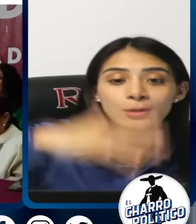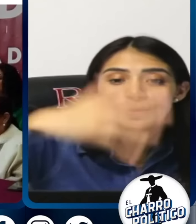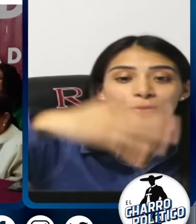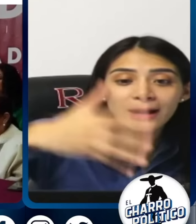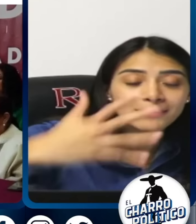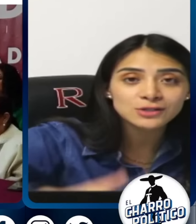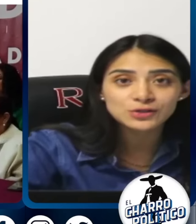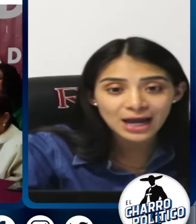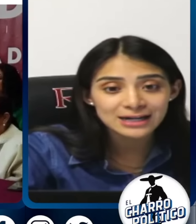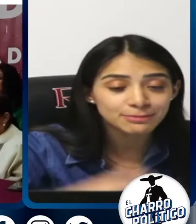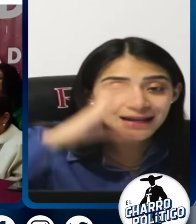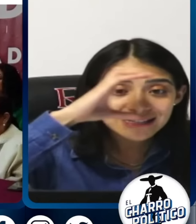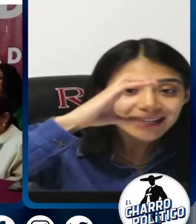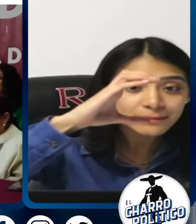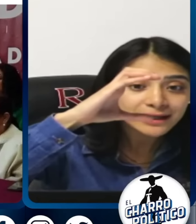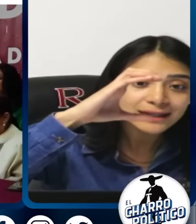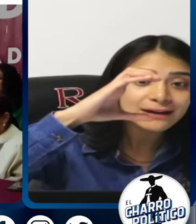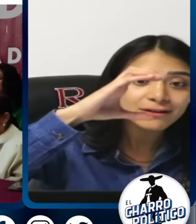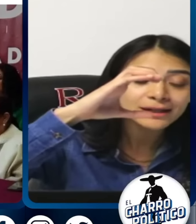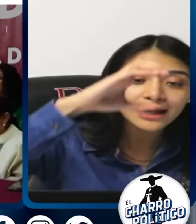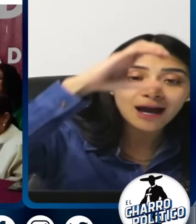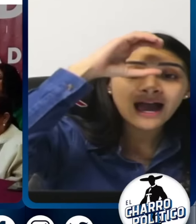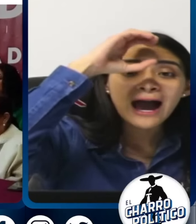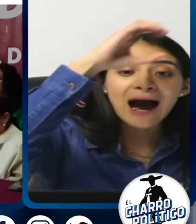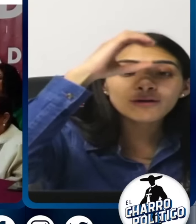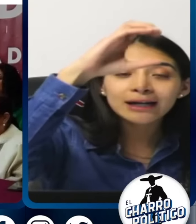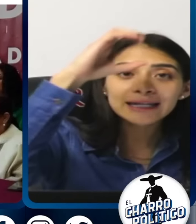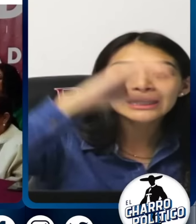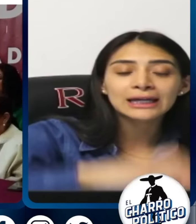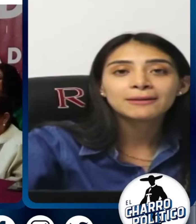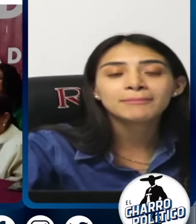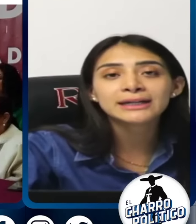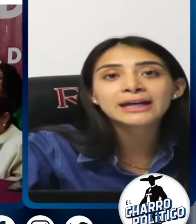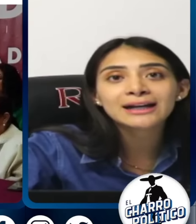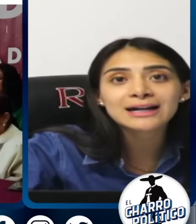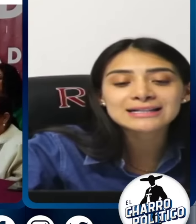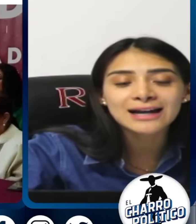obras, programas sociales. Plan C, mi querida familia, aunque el